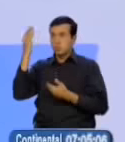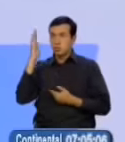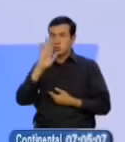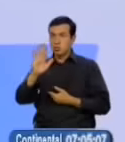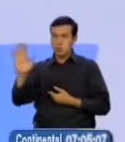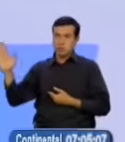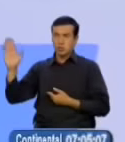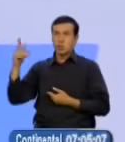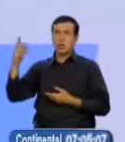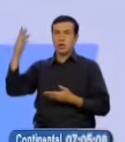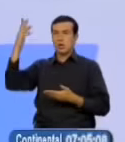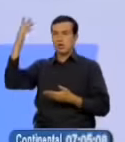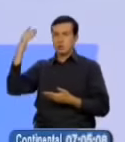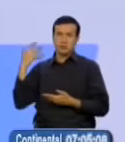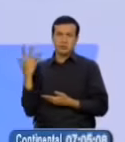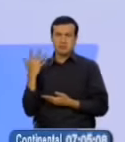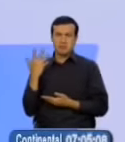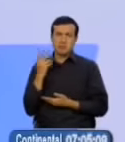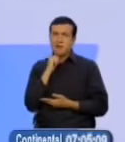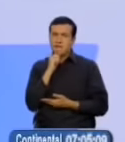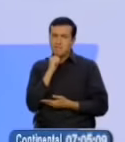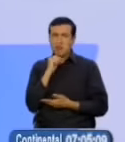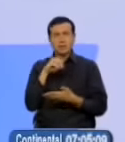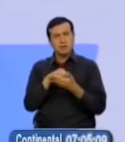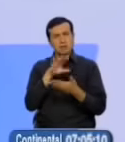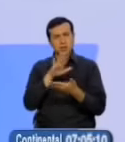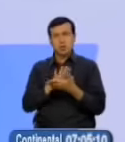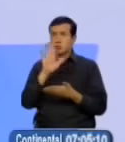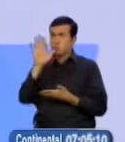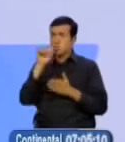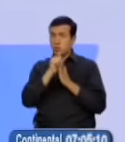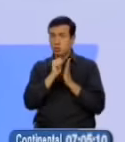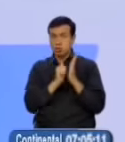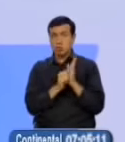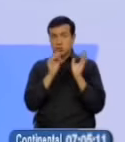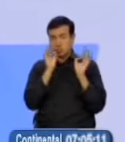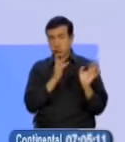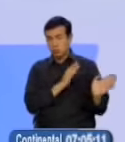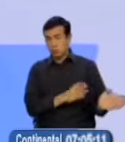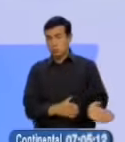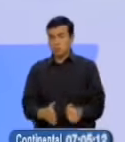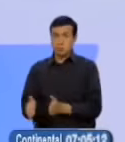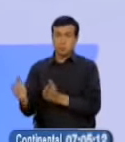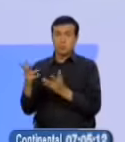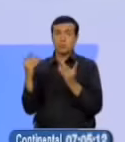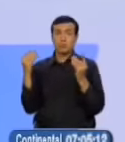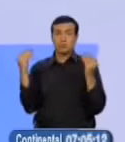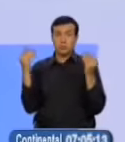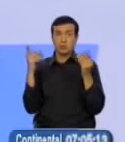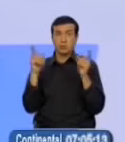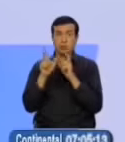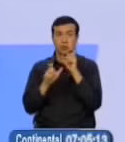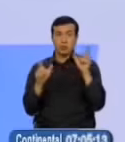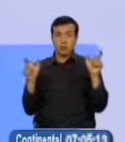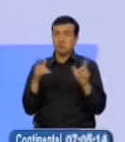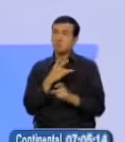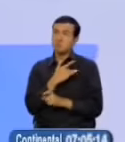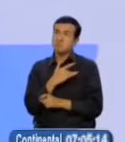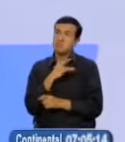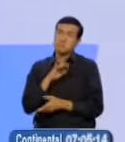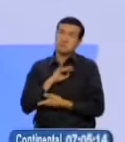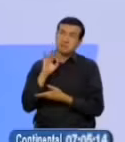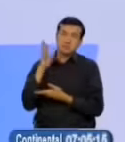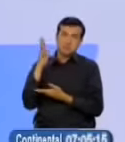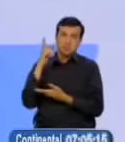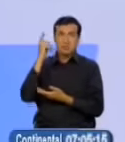los partidos políticos del periodo anterior no fueron capaces de incorporar a su agenda, y que eso hizo que grandes sectores de la población no se sientan